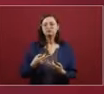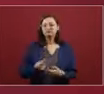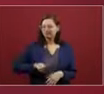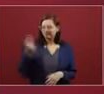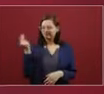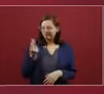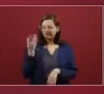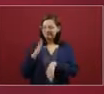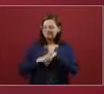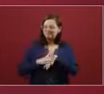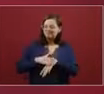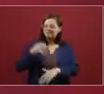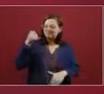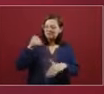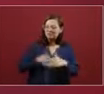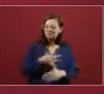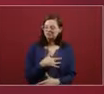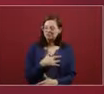humanizarnos,